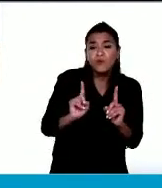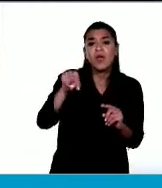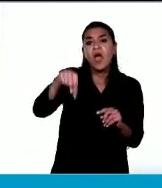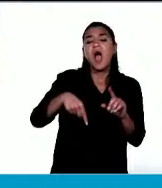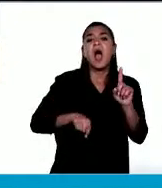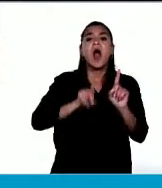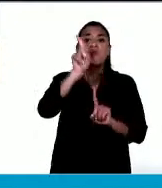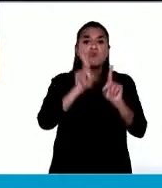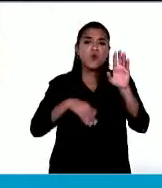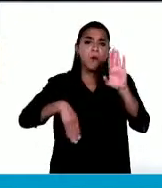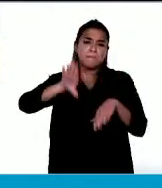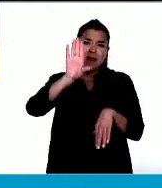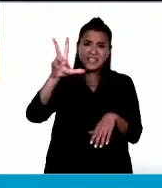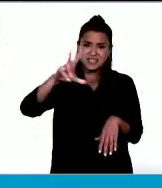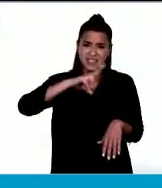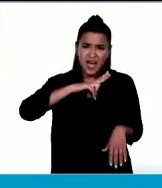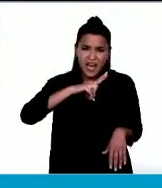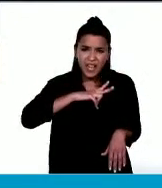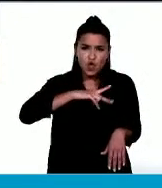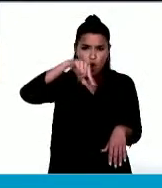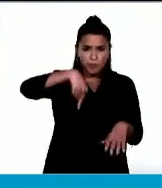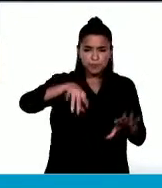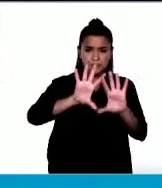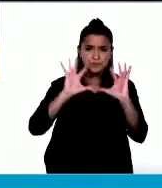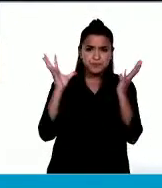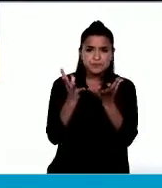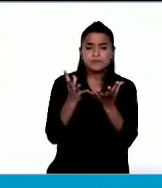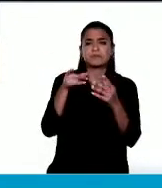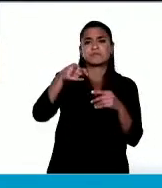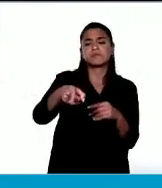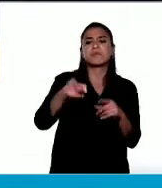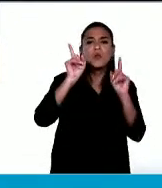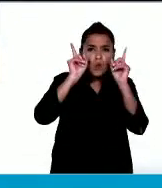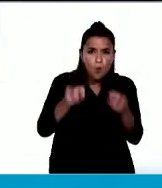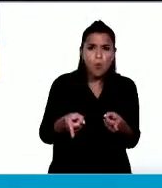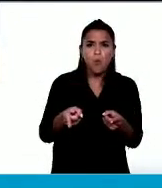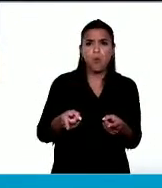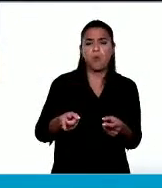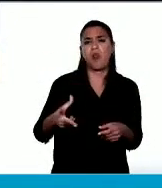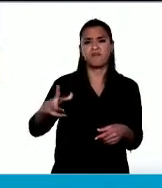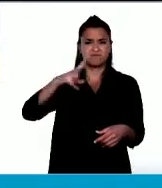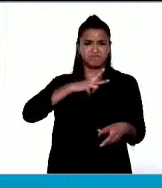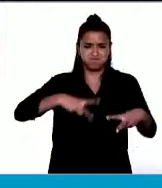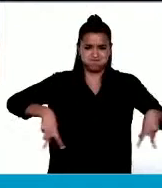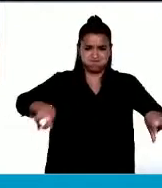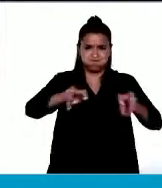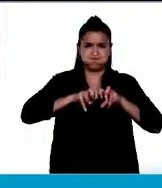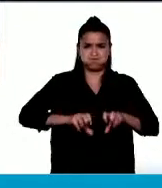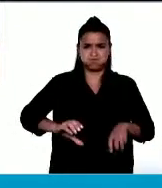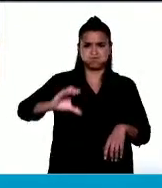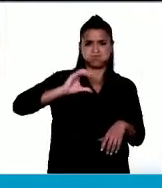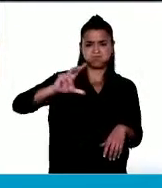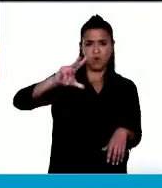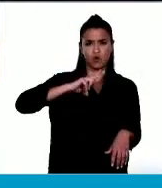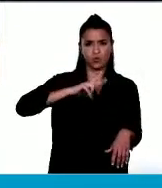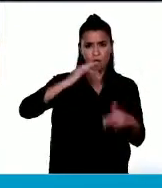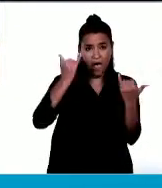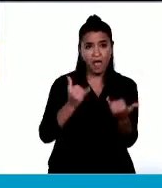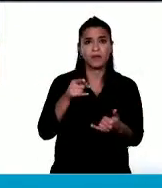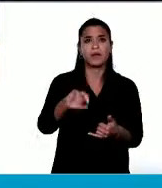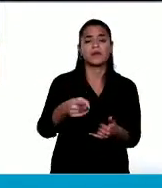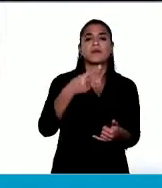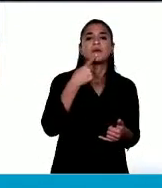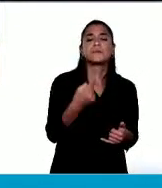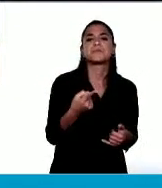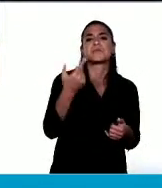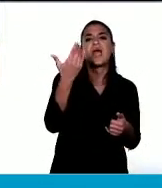ricos en nuestro planeta no han parado de acrecentar sus enormes fortunas. Ahí está el caso de Jeff Bezos